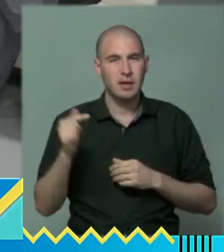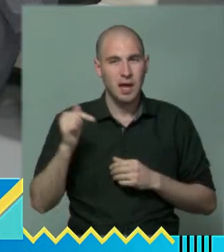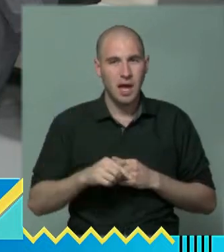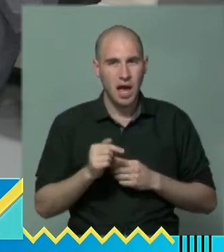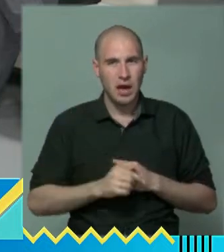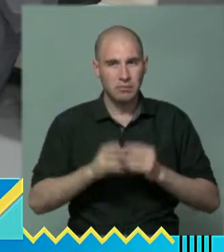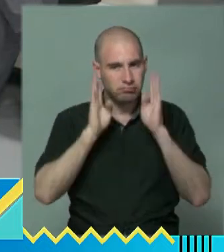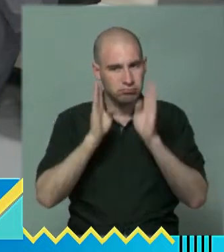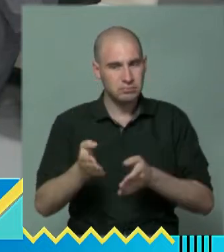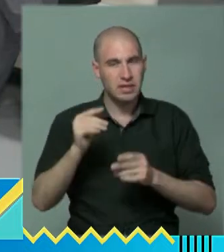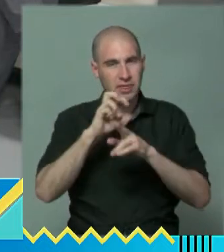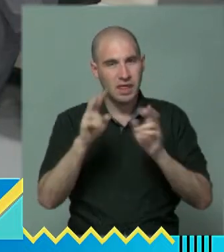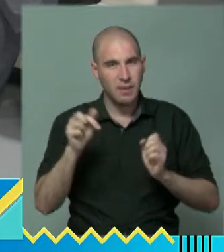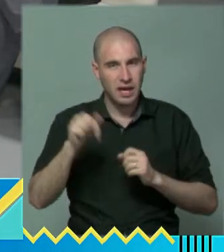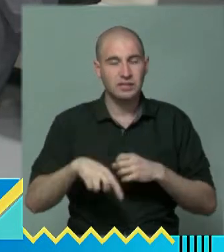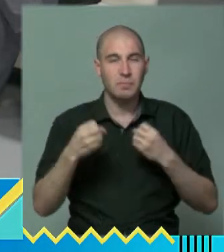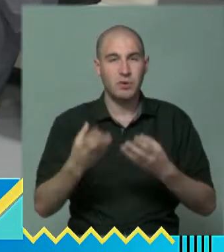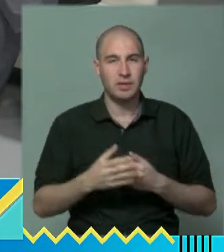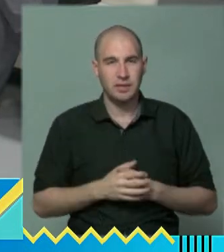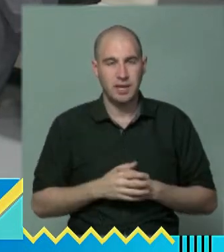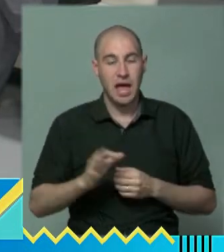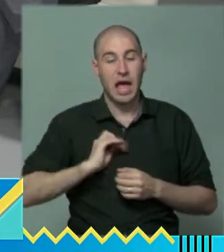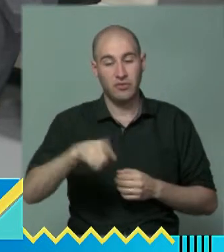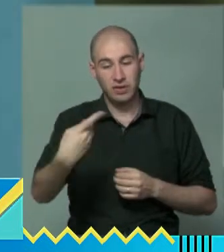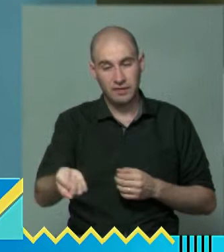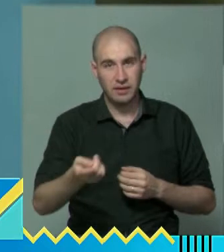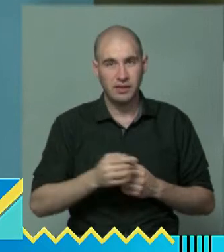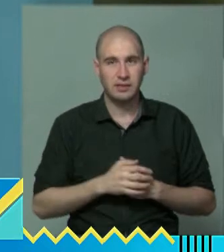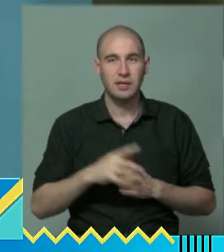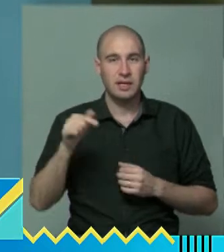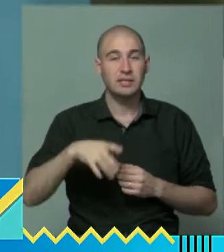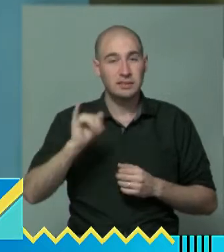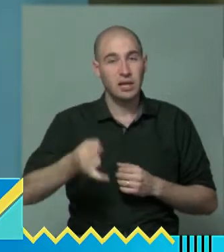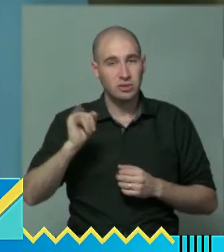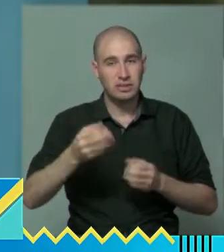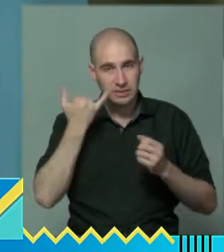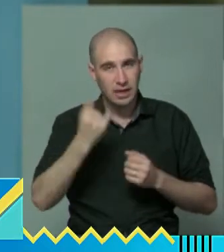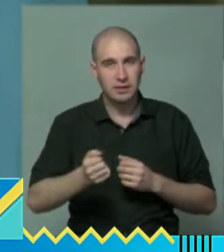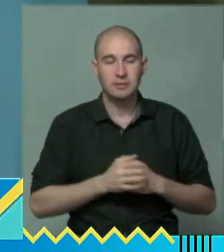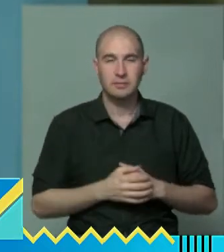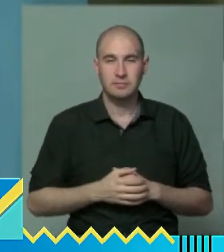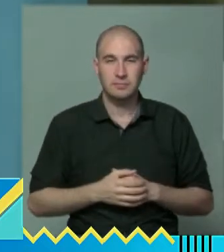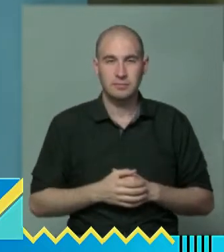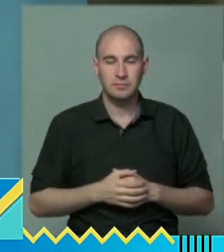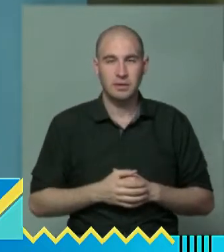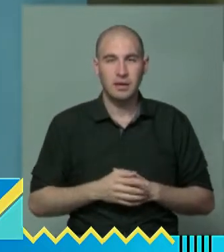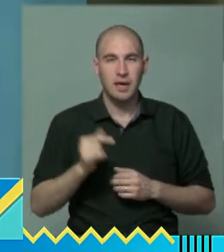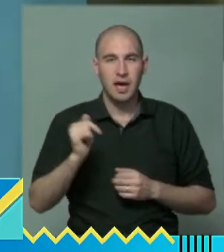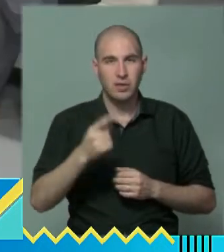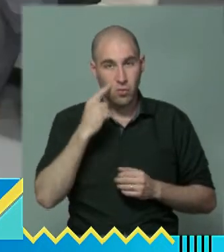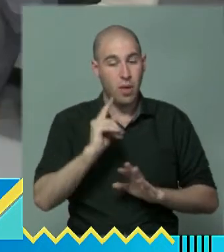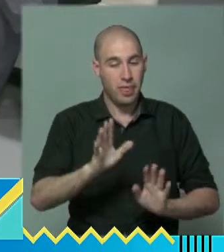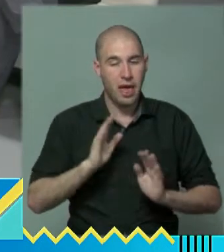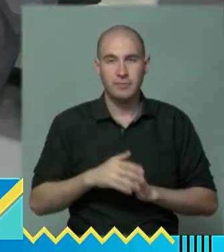ponerle el ojo a este tema, teniendo en cuenta que el año que viene va a estar siendo efectiva, y esto ya de algún modo genera cierta luz de